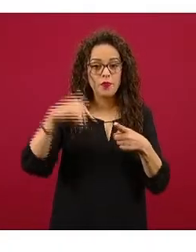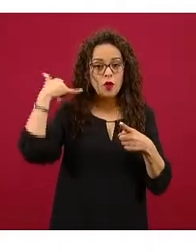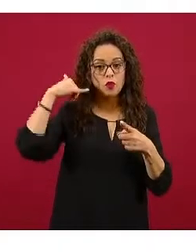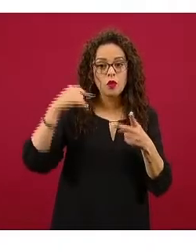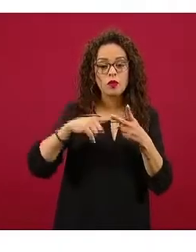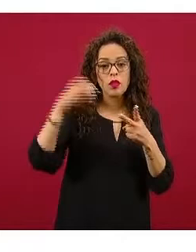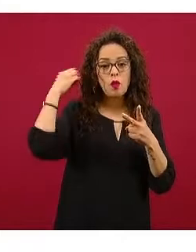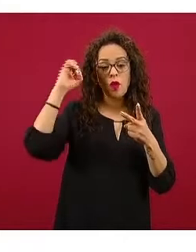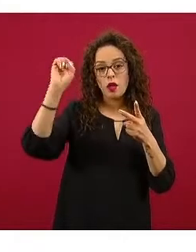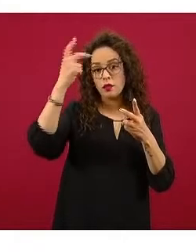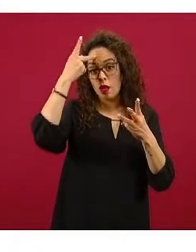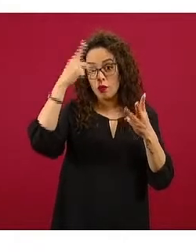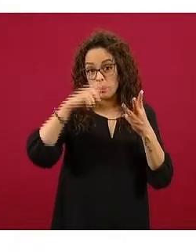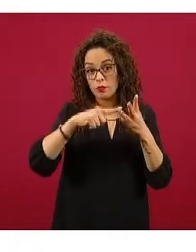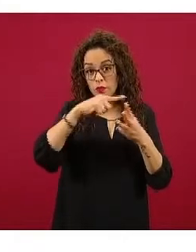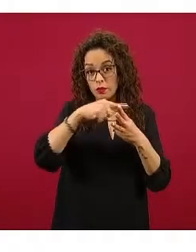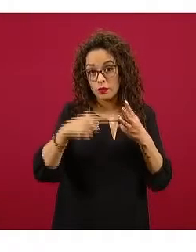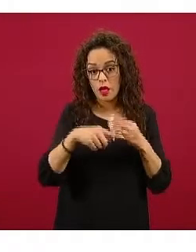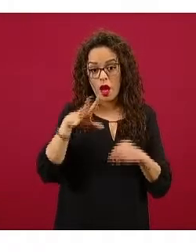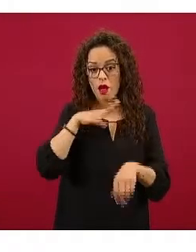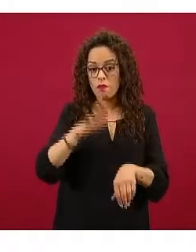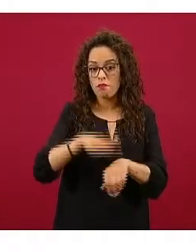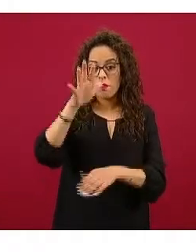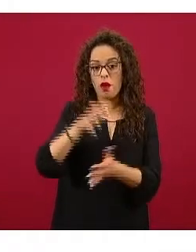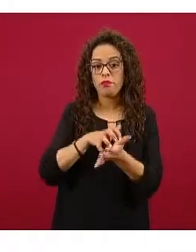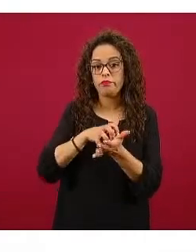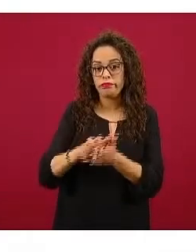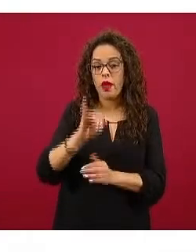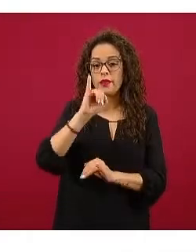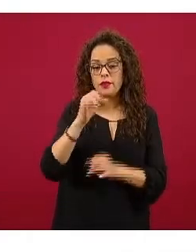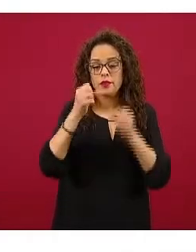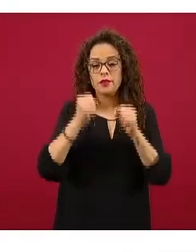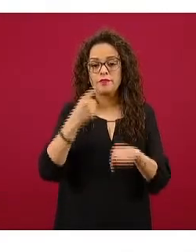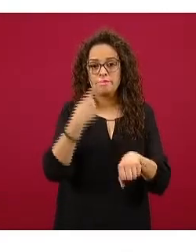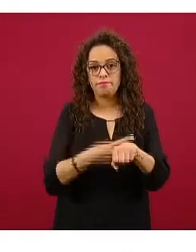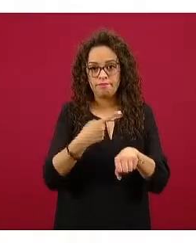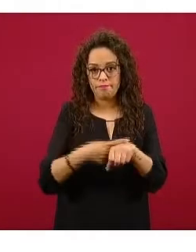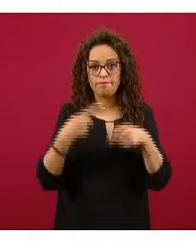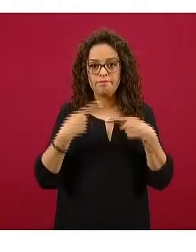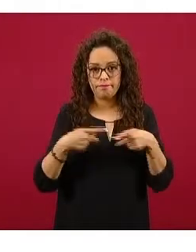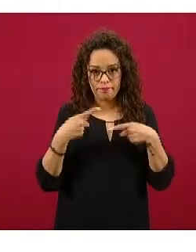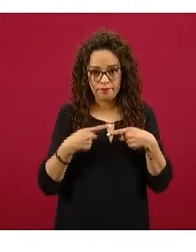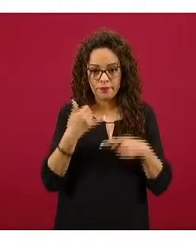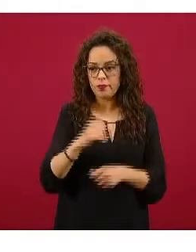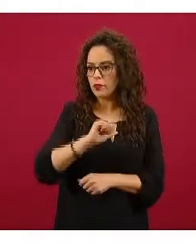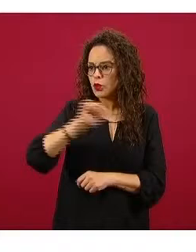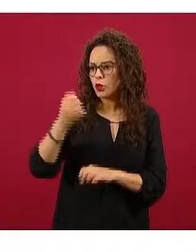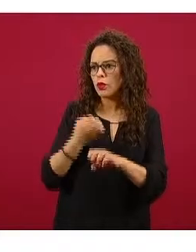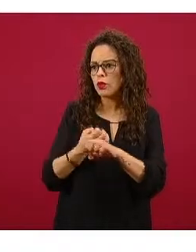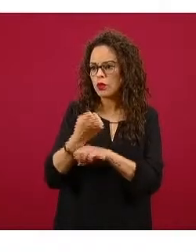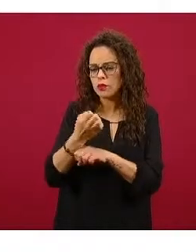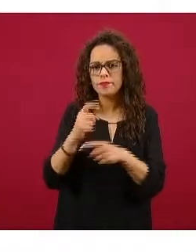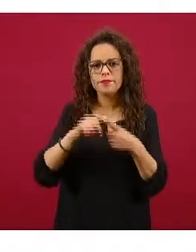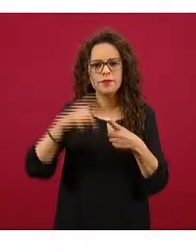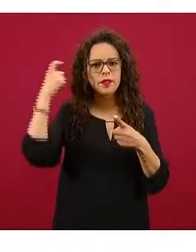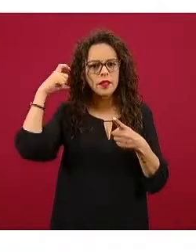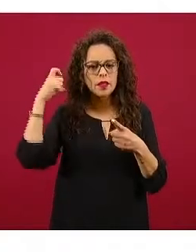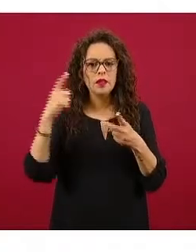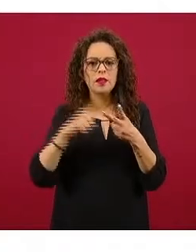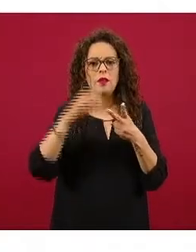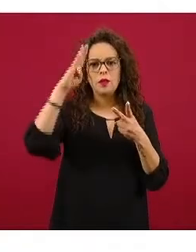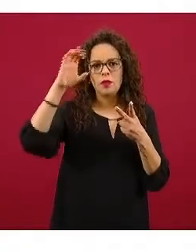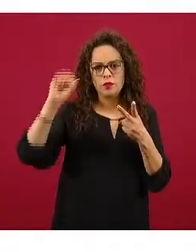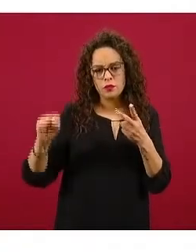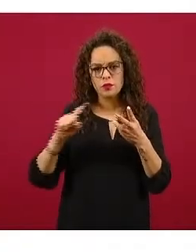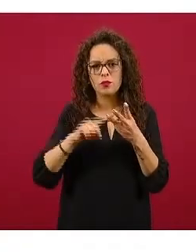Potosí concentran la mayor cantidad de casos confirmados, y tenemos entidades como Querétaro, Baja California Sur,